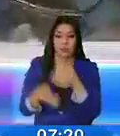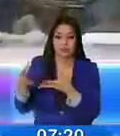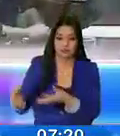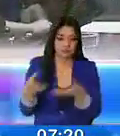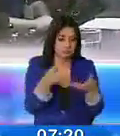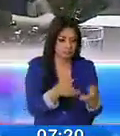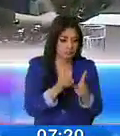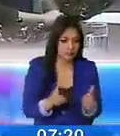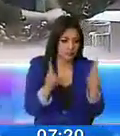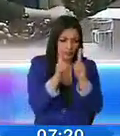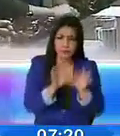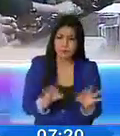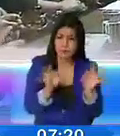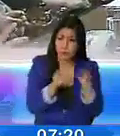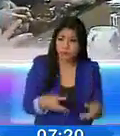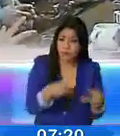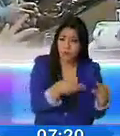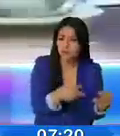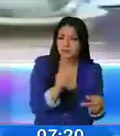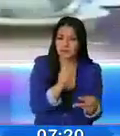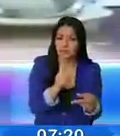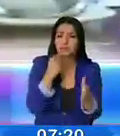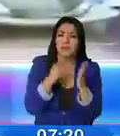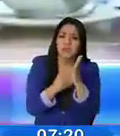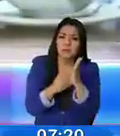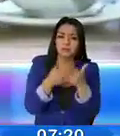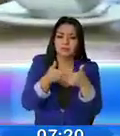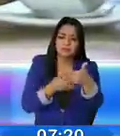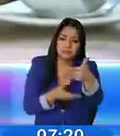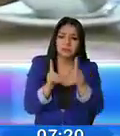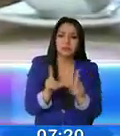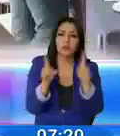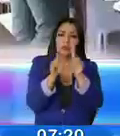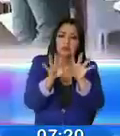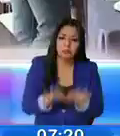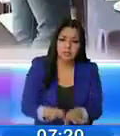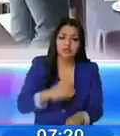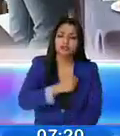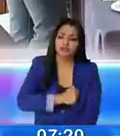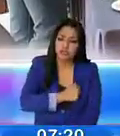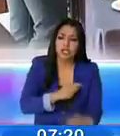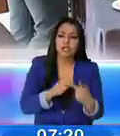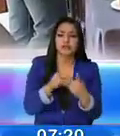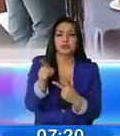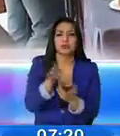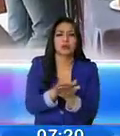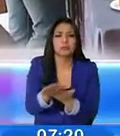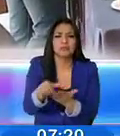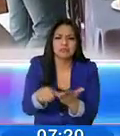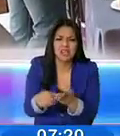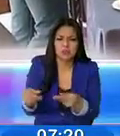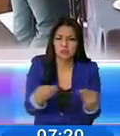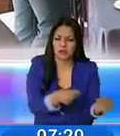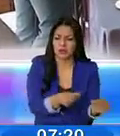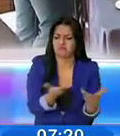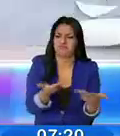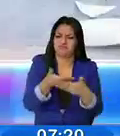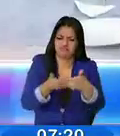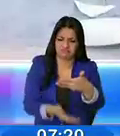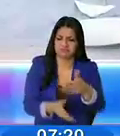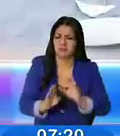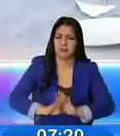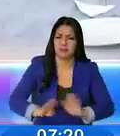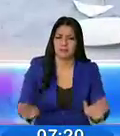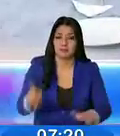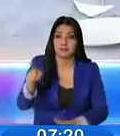datos reveladores, pues dicen que irían desde condolencias hasta copias de cédula de identidad de las víctimas. Por ello indican que estas carteras de